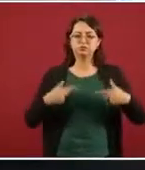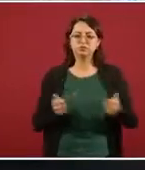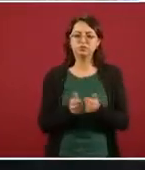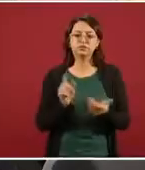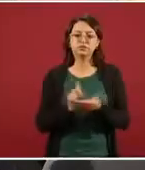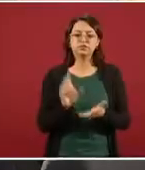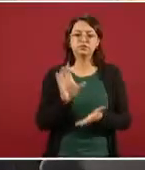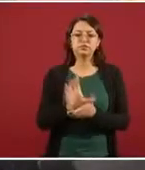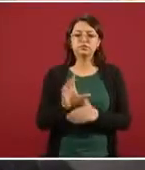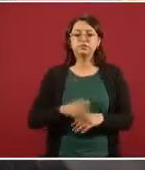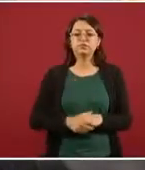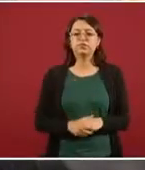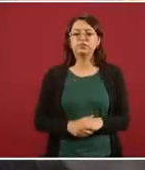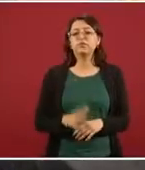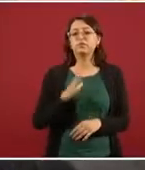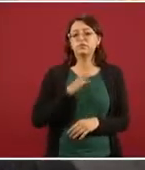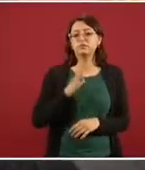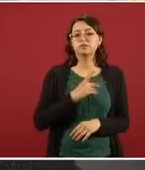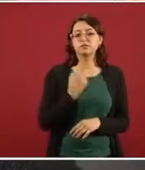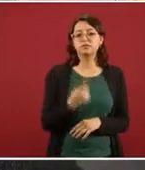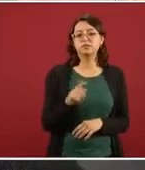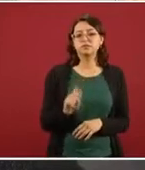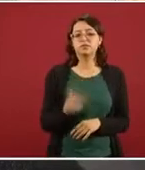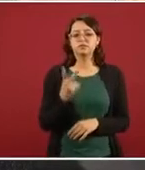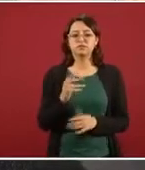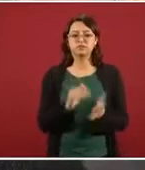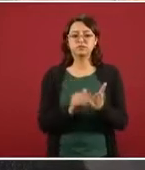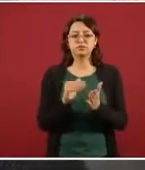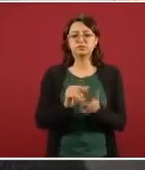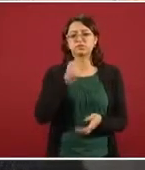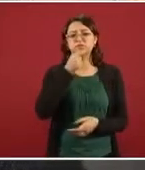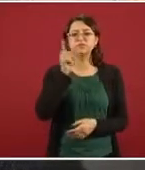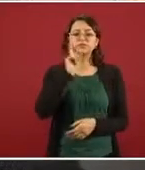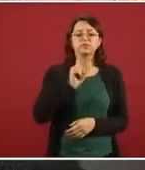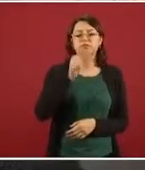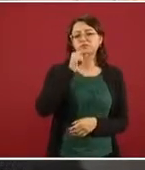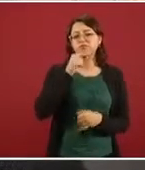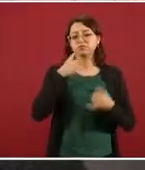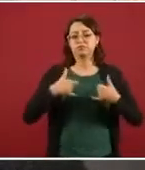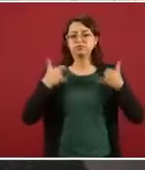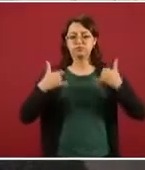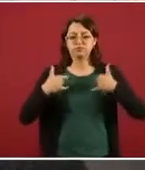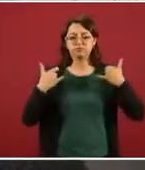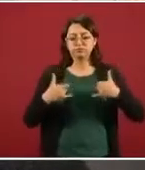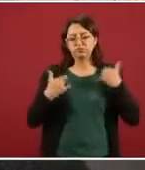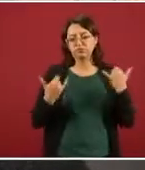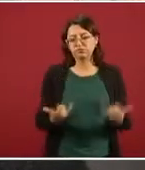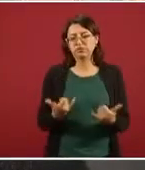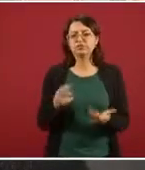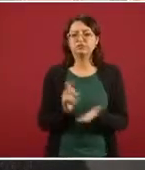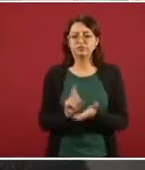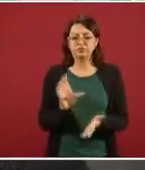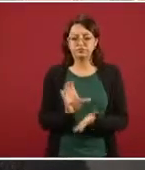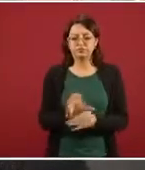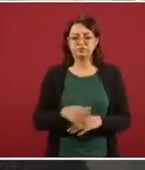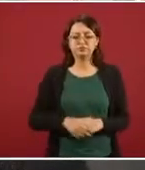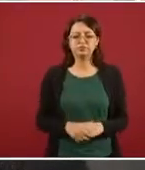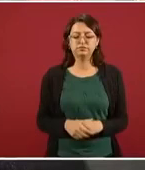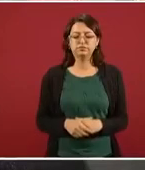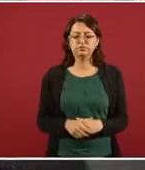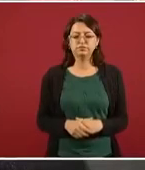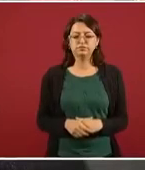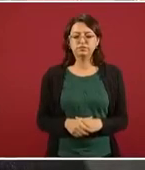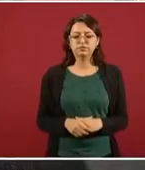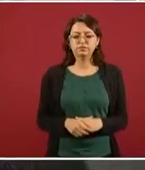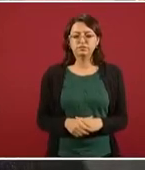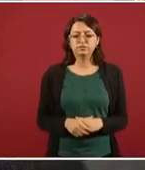y de esto tenemos a 1.2 millones de niñas, niños, adolescentes y jóvenes con discapacidad. En este